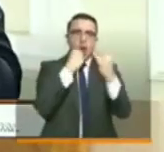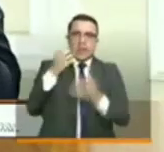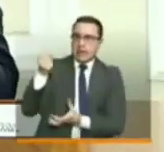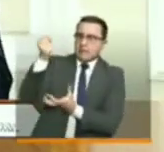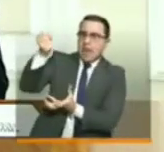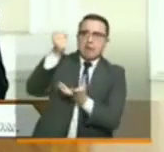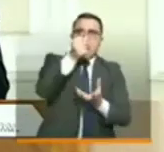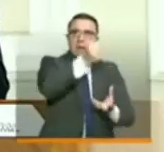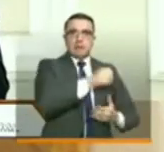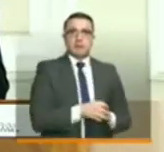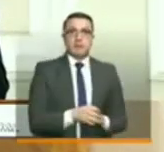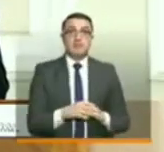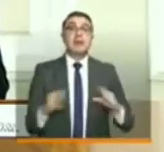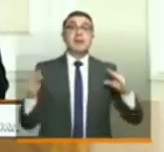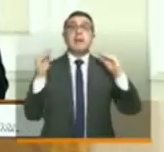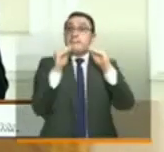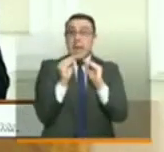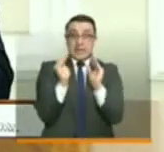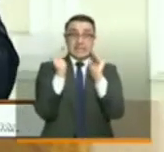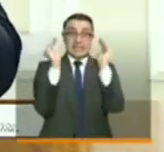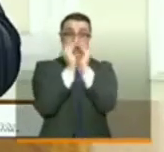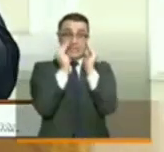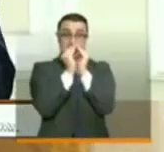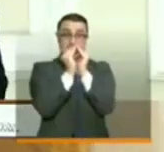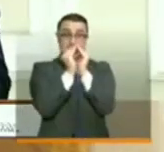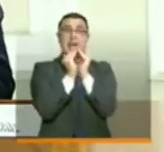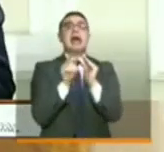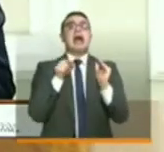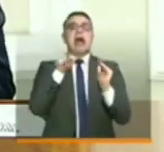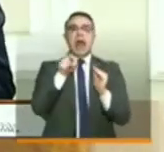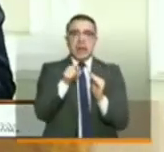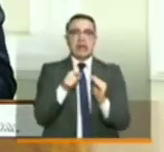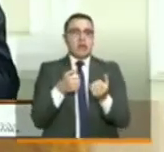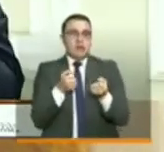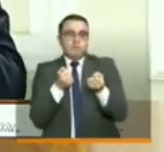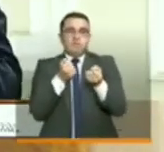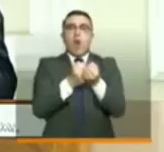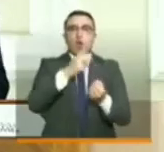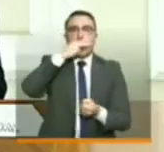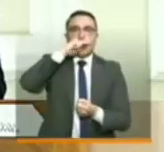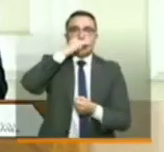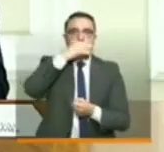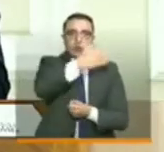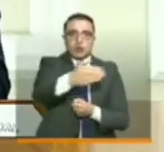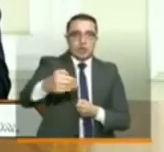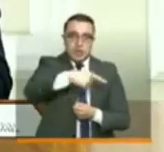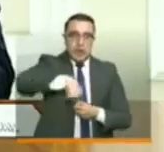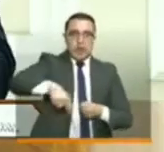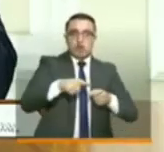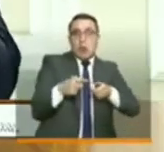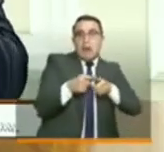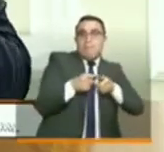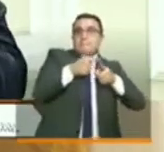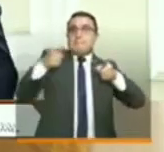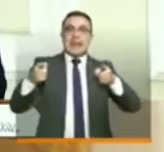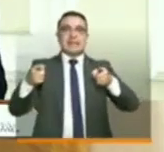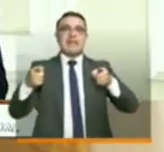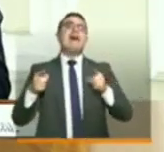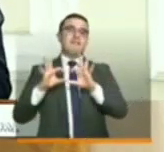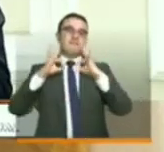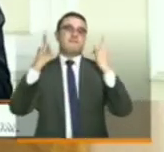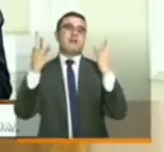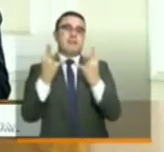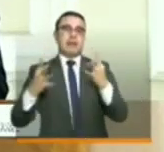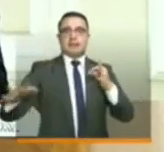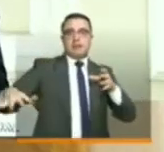cómo a través del Instituto Colombiano de Bienestar Familiar el refuerzo nutricional para los niños se ha extendido a la familia. Total, al hacer el